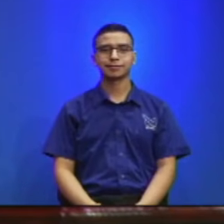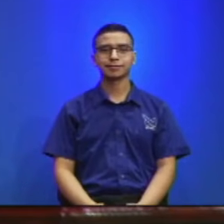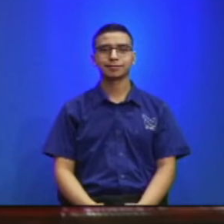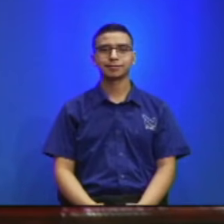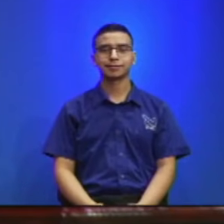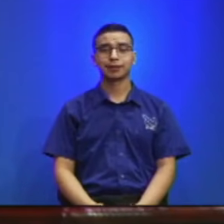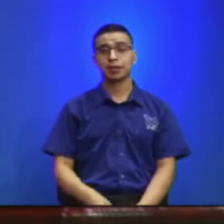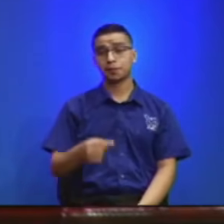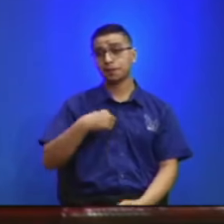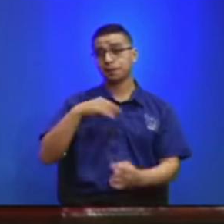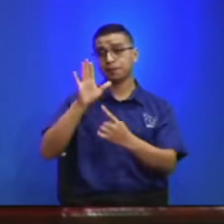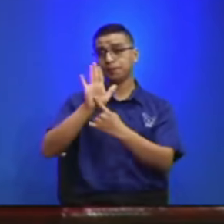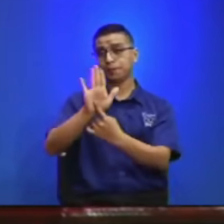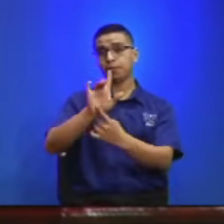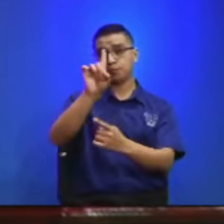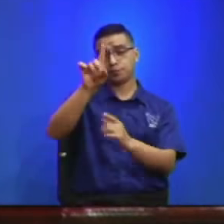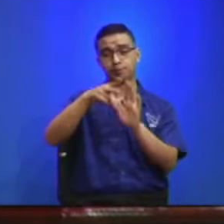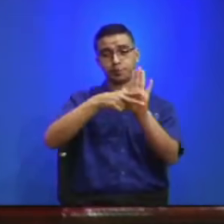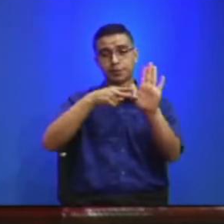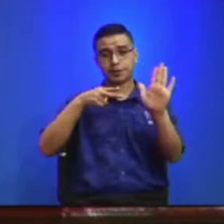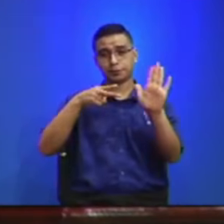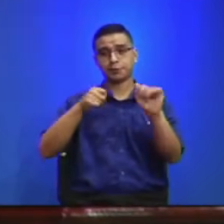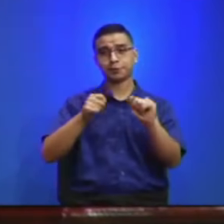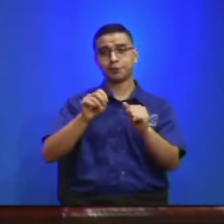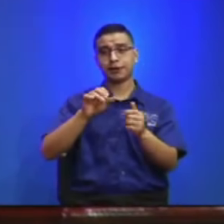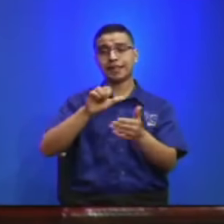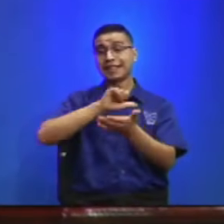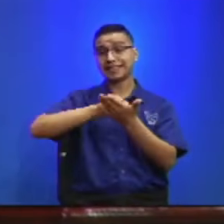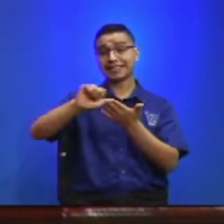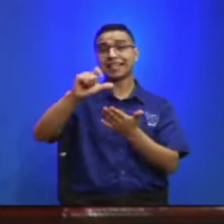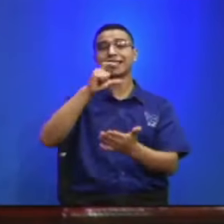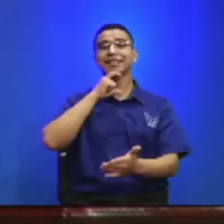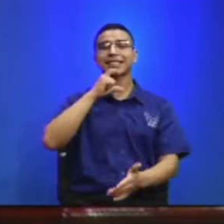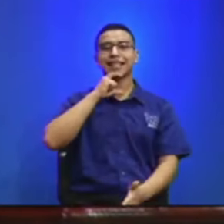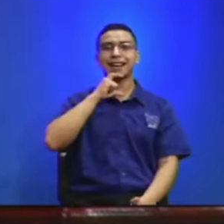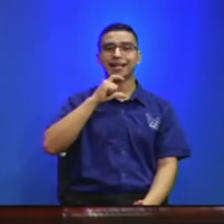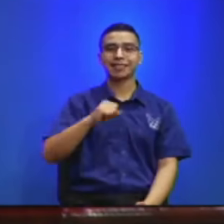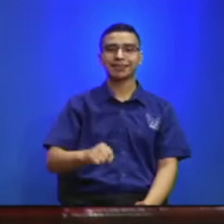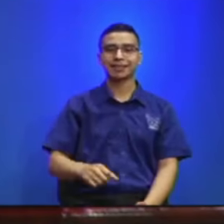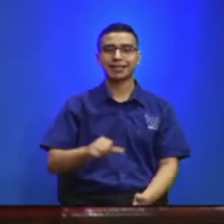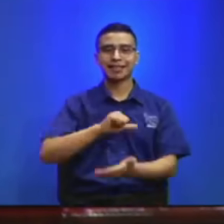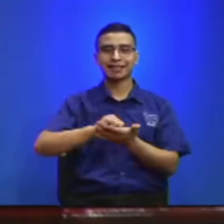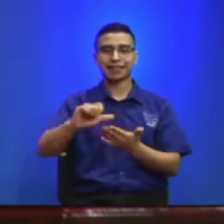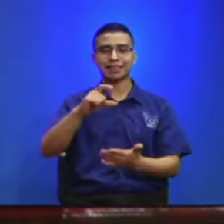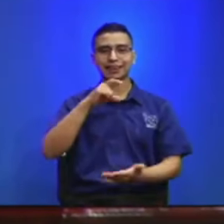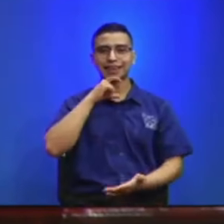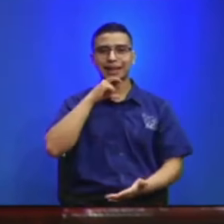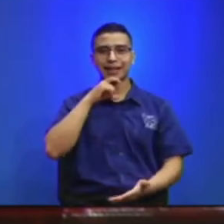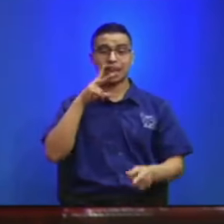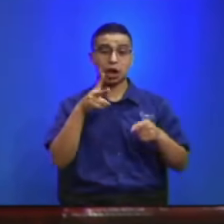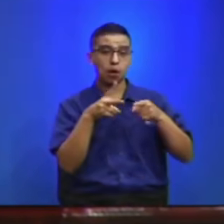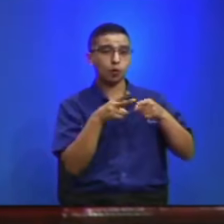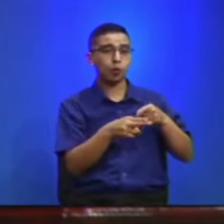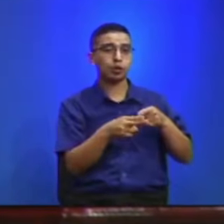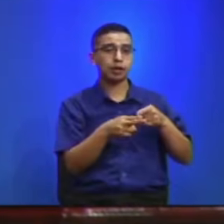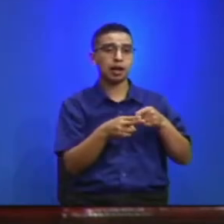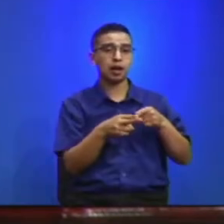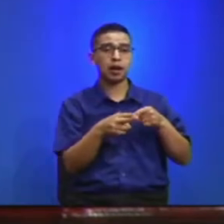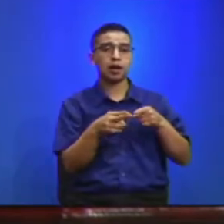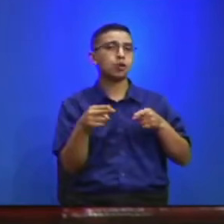mire este santa cena santa escena que corta o que impide corta